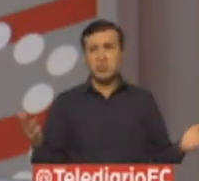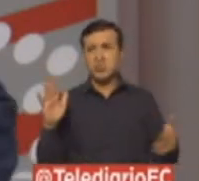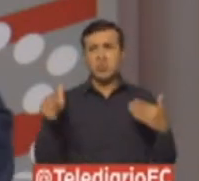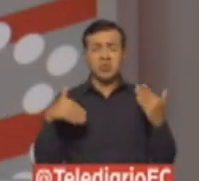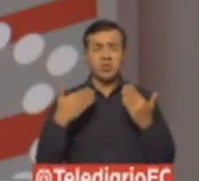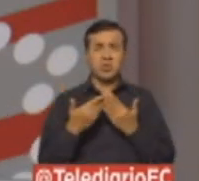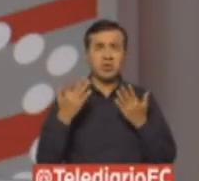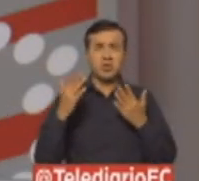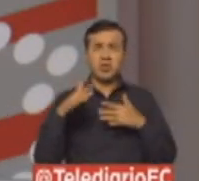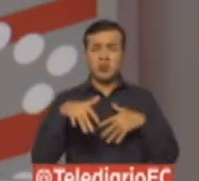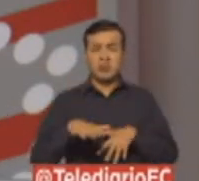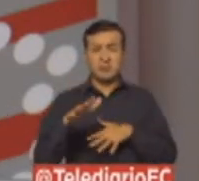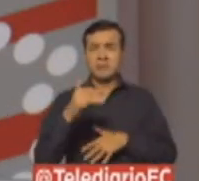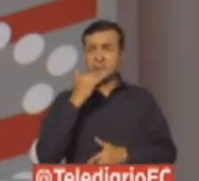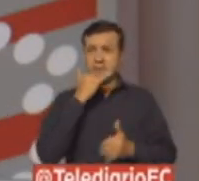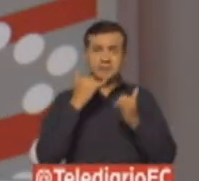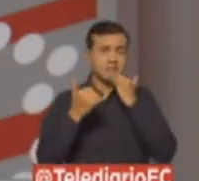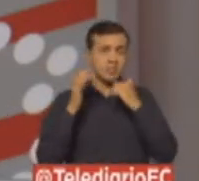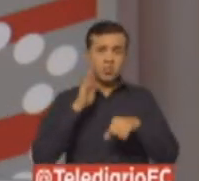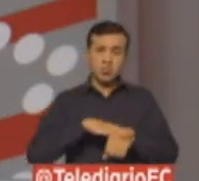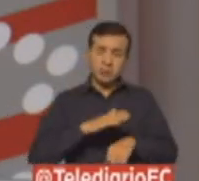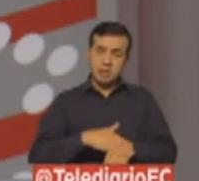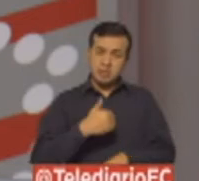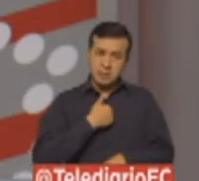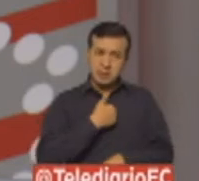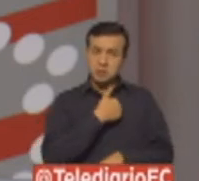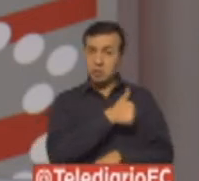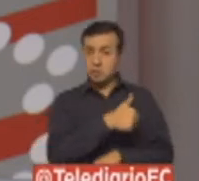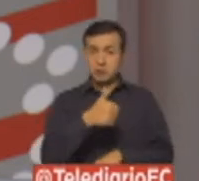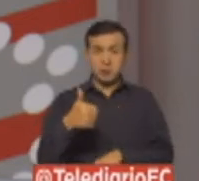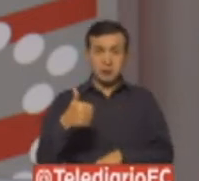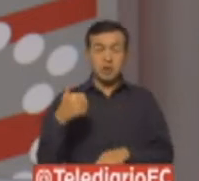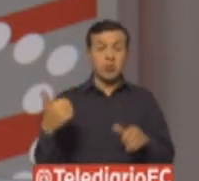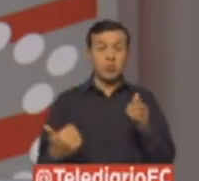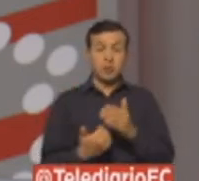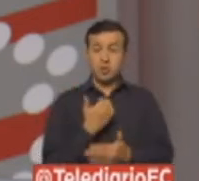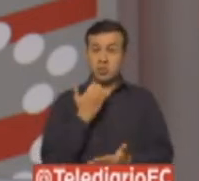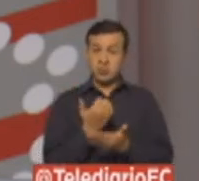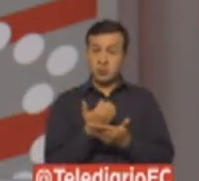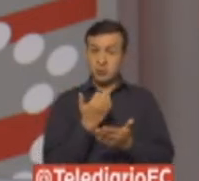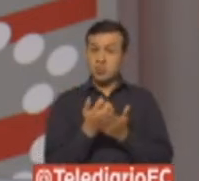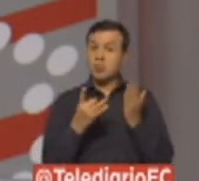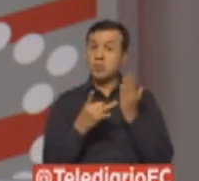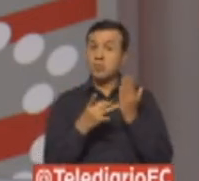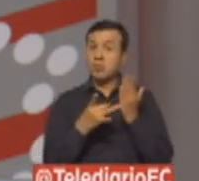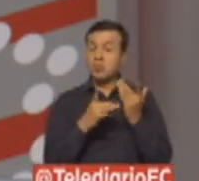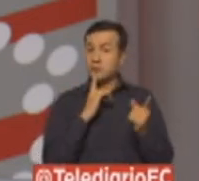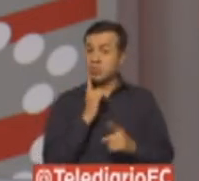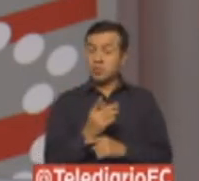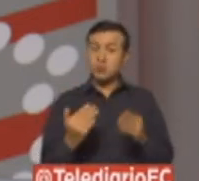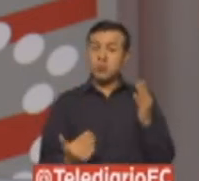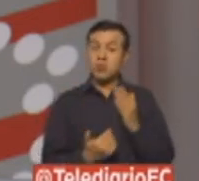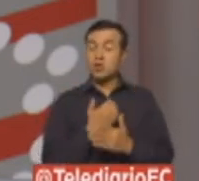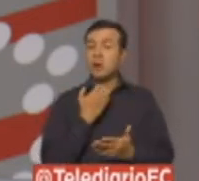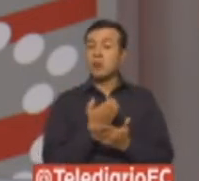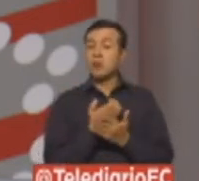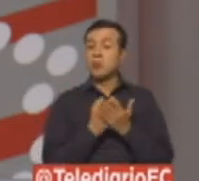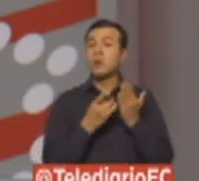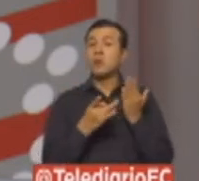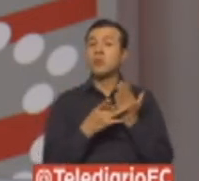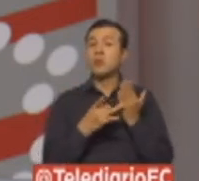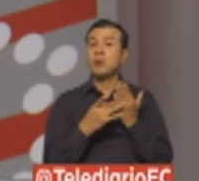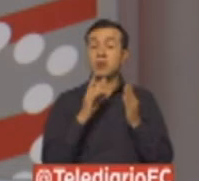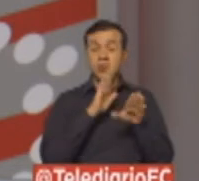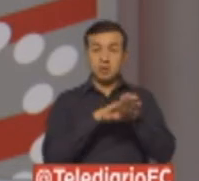botado son absolutamente responsables por eso una nueva economía del plástico una nueva economía del plástico un